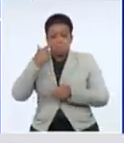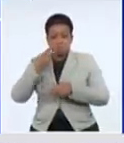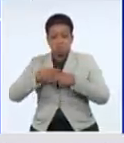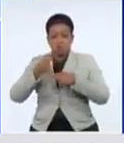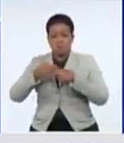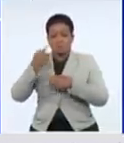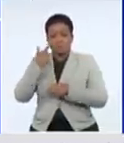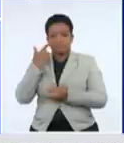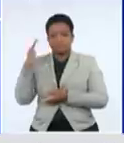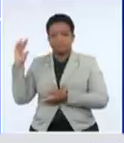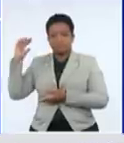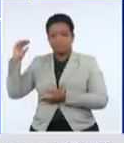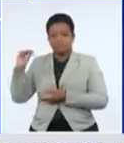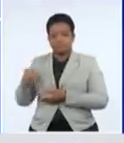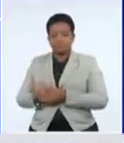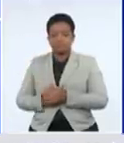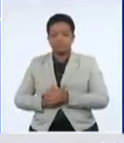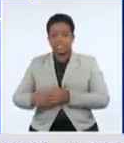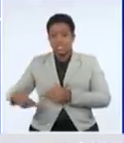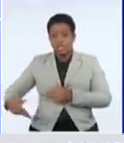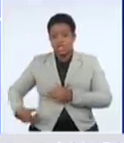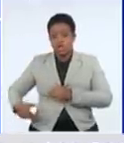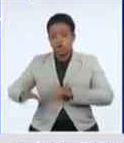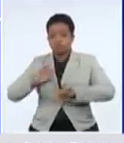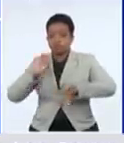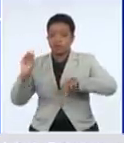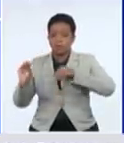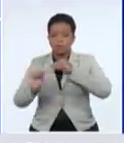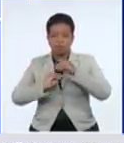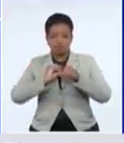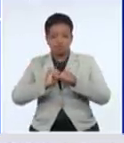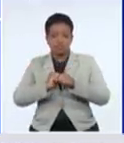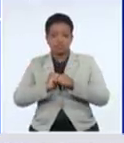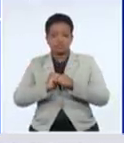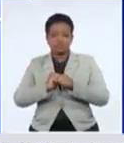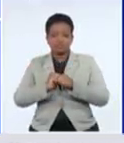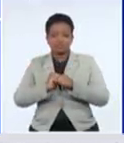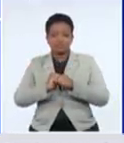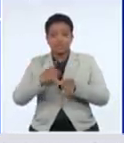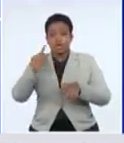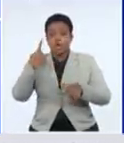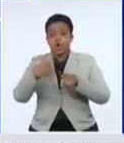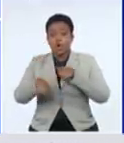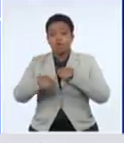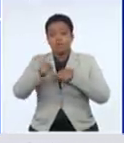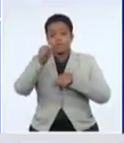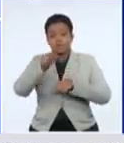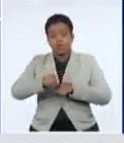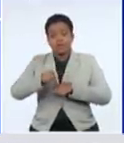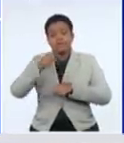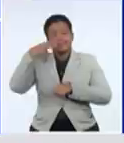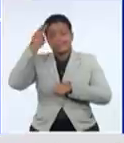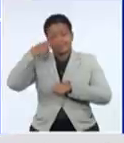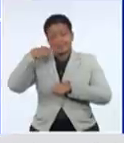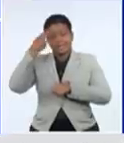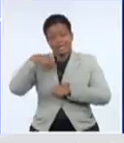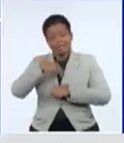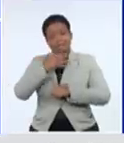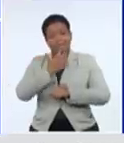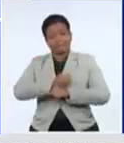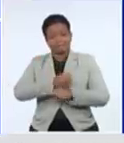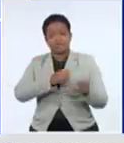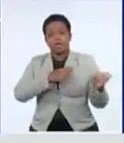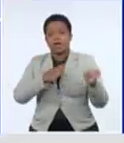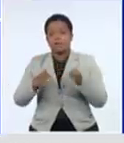el trasplante renal, una psoriasis, una persona que era ciega lamentablemente y una persona que